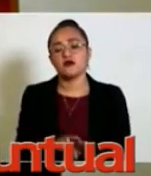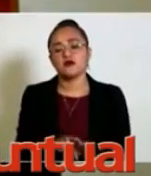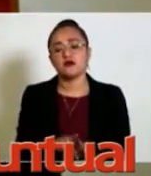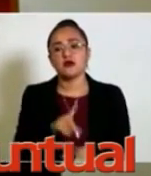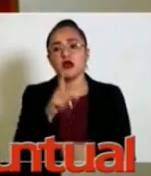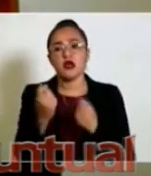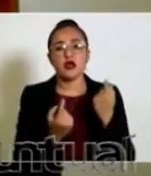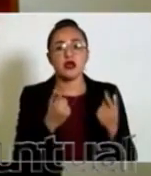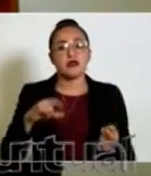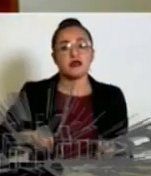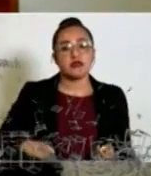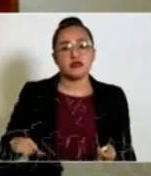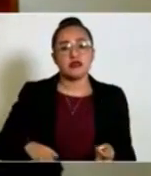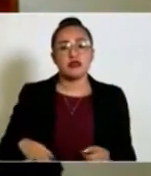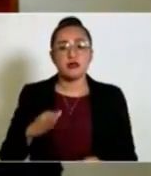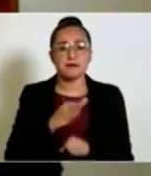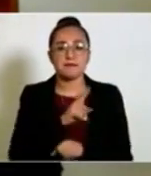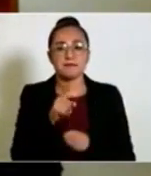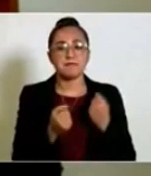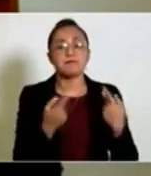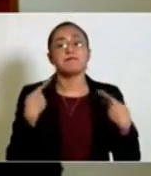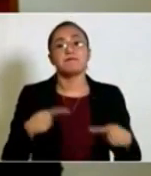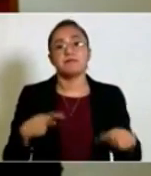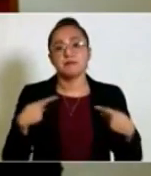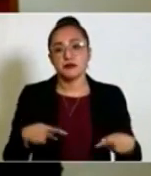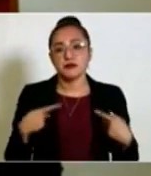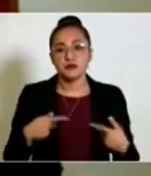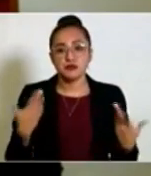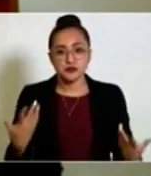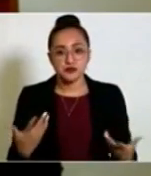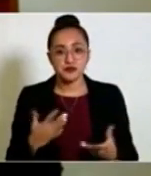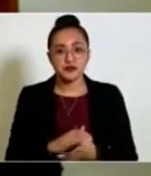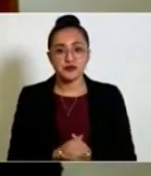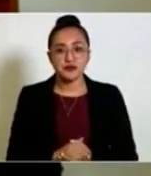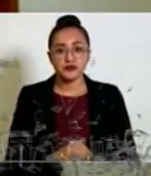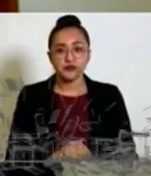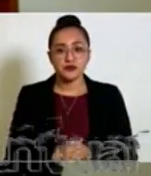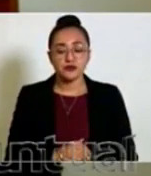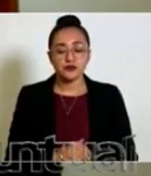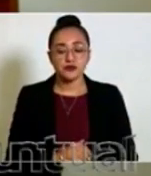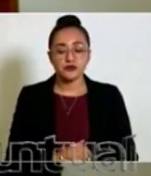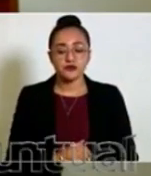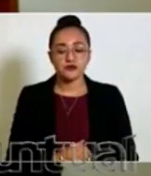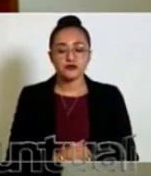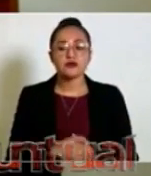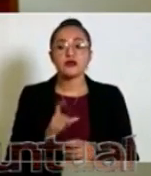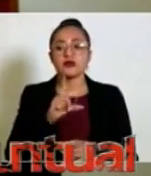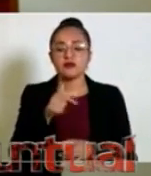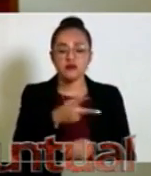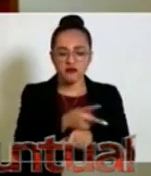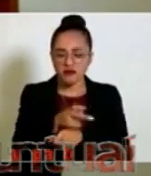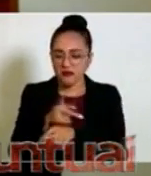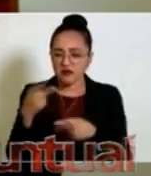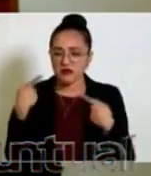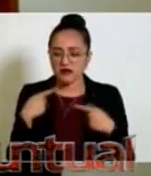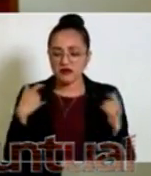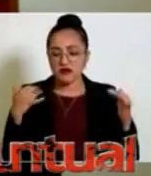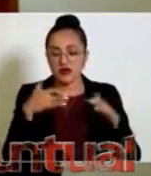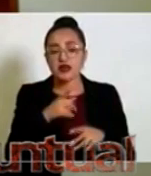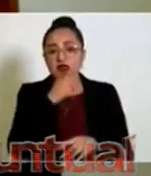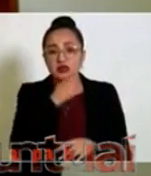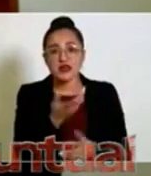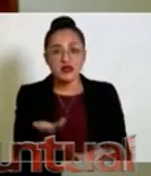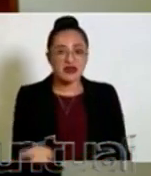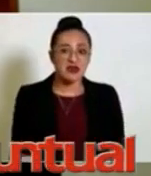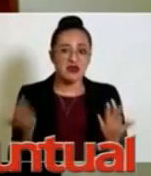los intereses que en esto se encuentran. Convocaron a la población bajo la supuesta